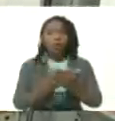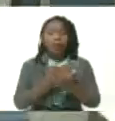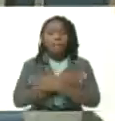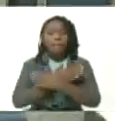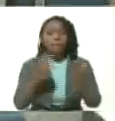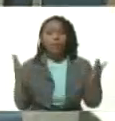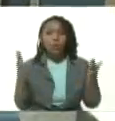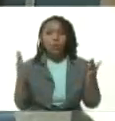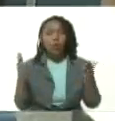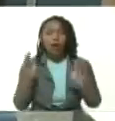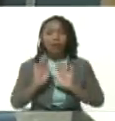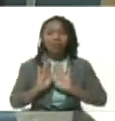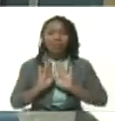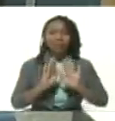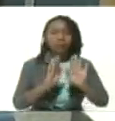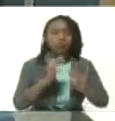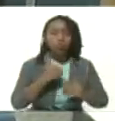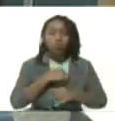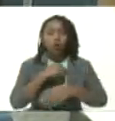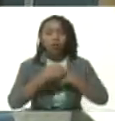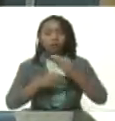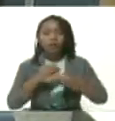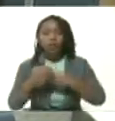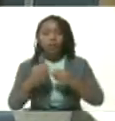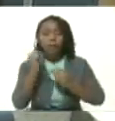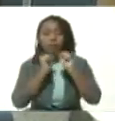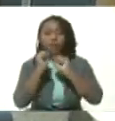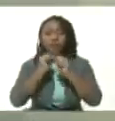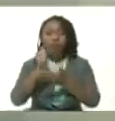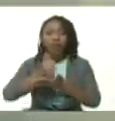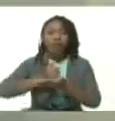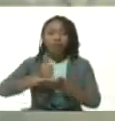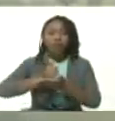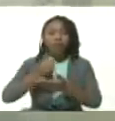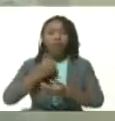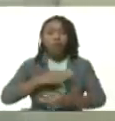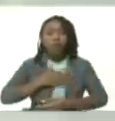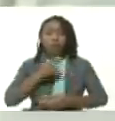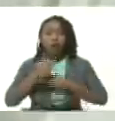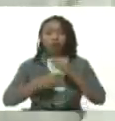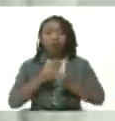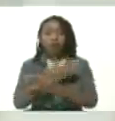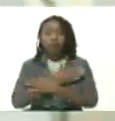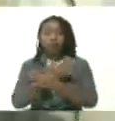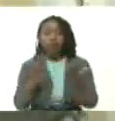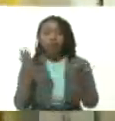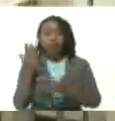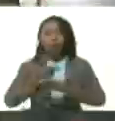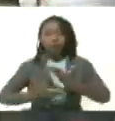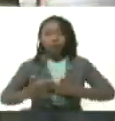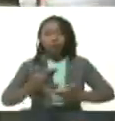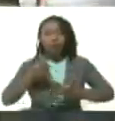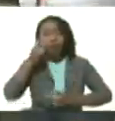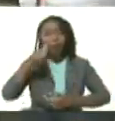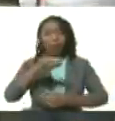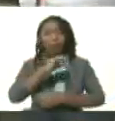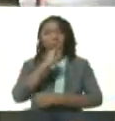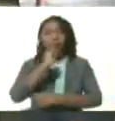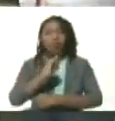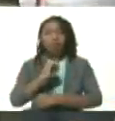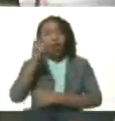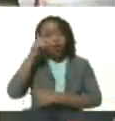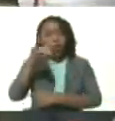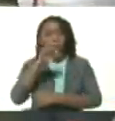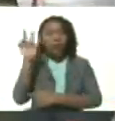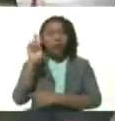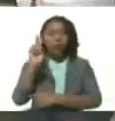disposición y gracias al empuje que estamos dando desde el motor farmacéutico podemos colocar al servicio del pueblo zuliano y del pueblo venezolano. Como podemos